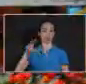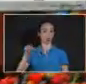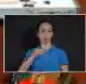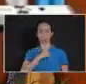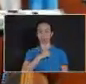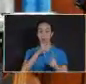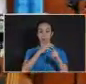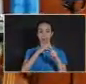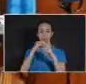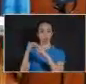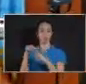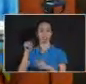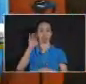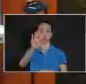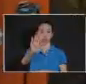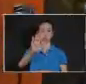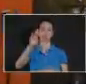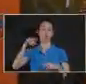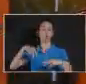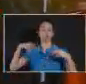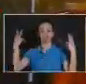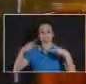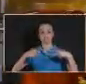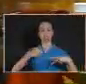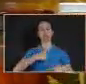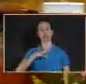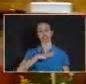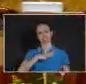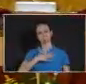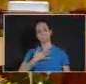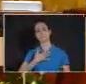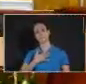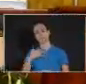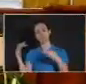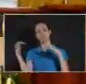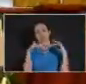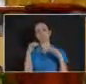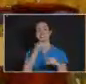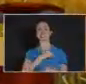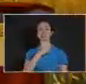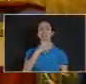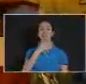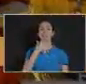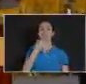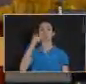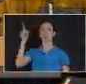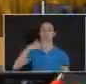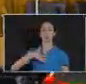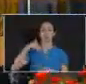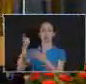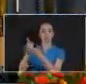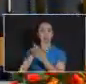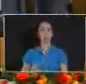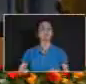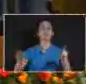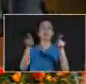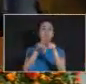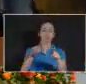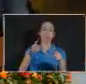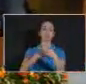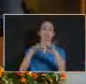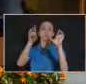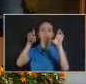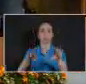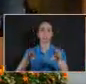venganza. Yo tengo mis propias batallas y quiero que Dios me ayude. Júntese con la gente, hermano, que le va a